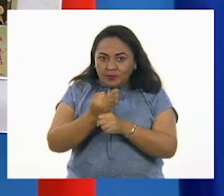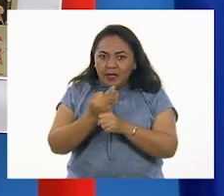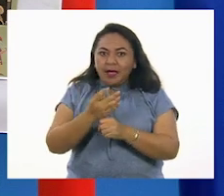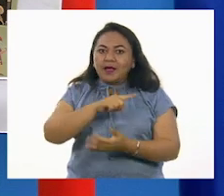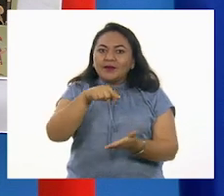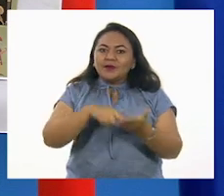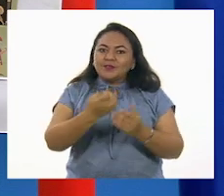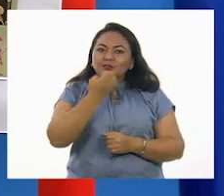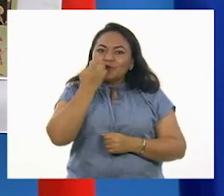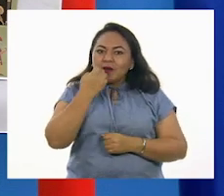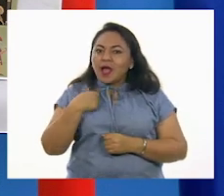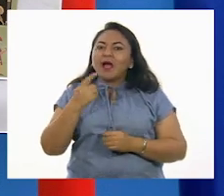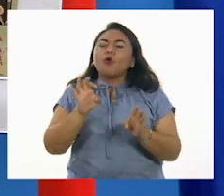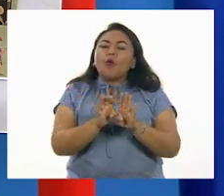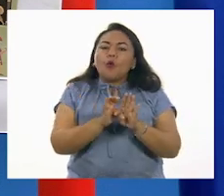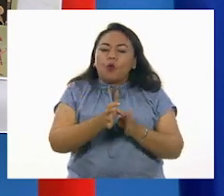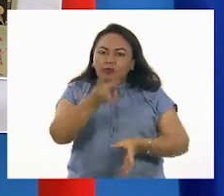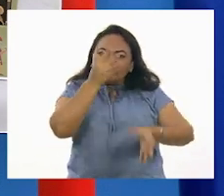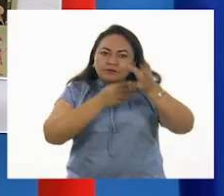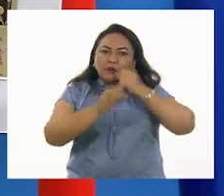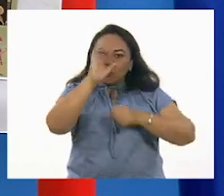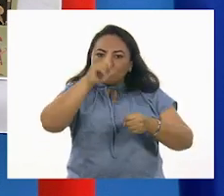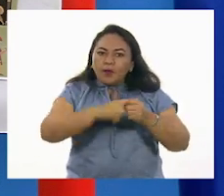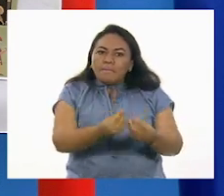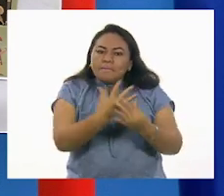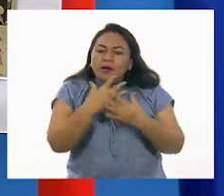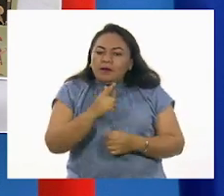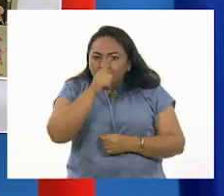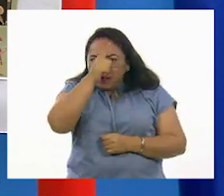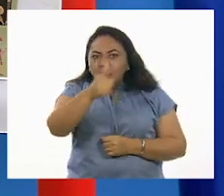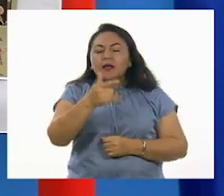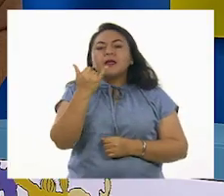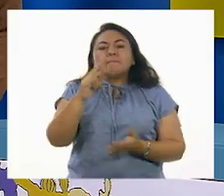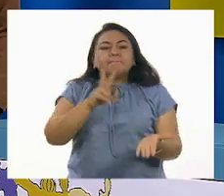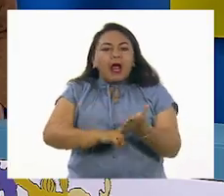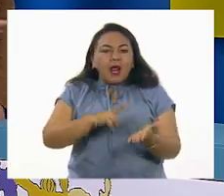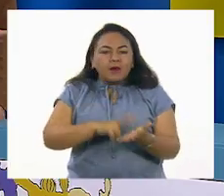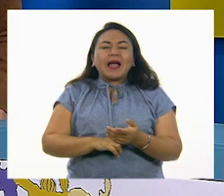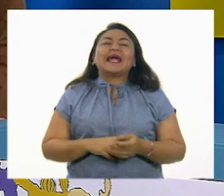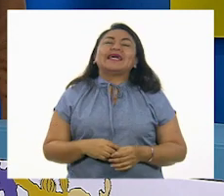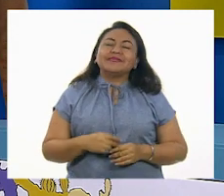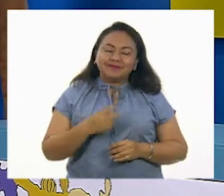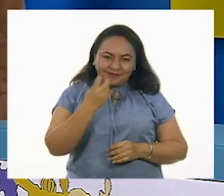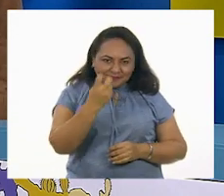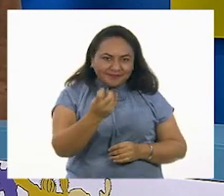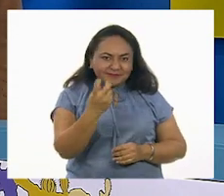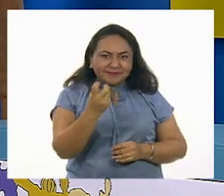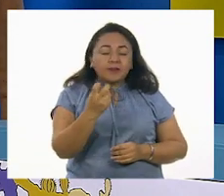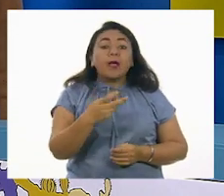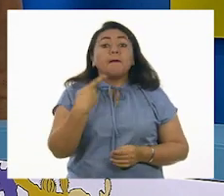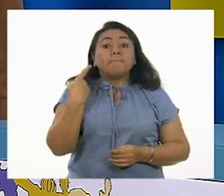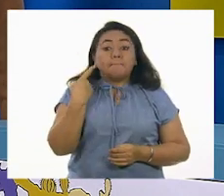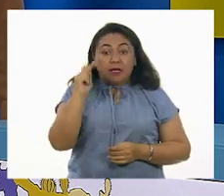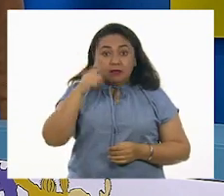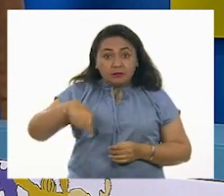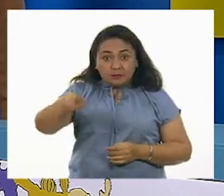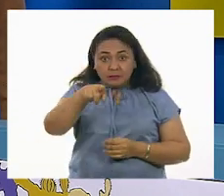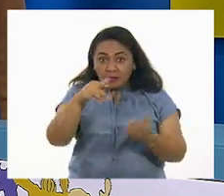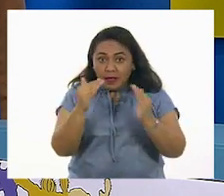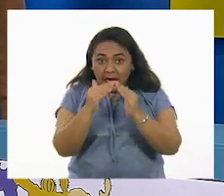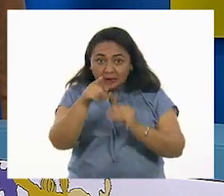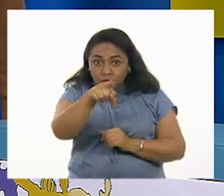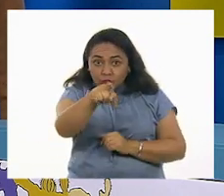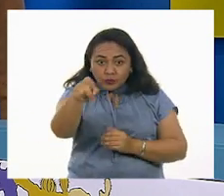en la escuela y cómo enriquece nuestra cultura, espíritu y valores. Así es, solo que los estudiantes en casa